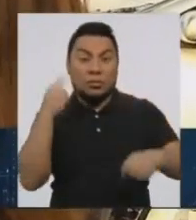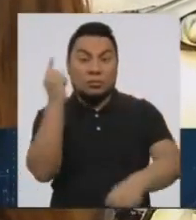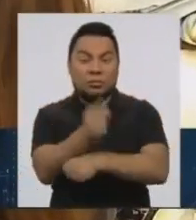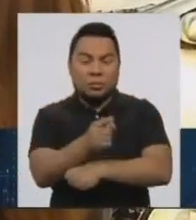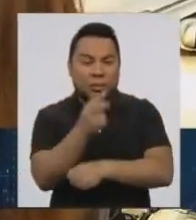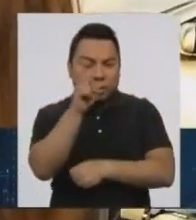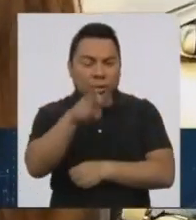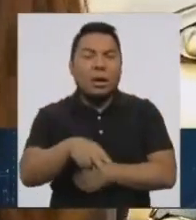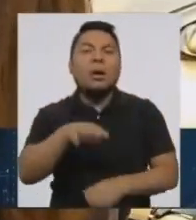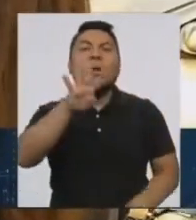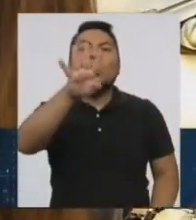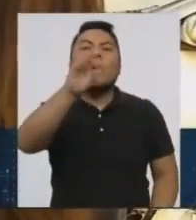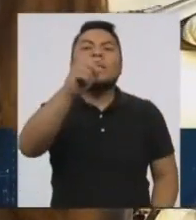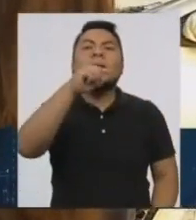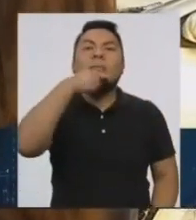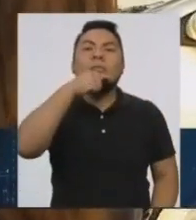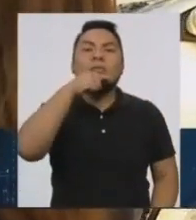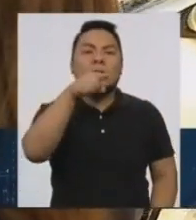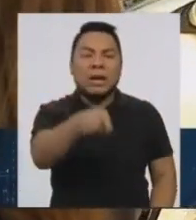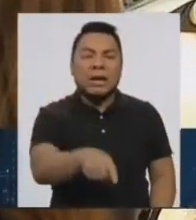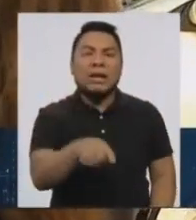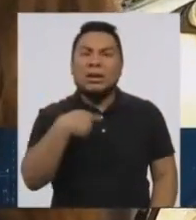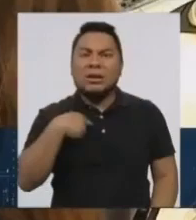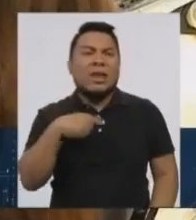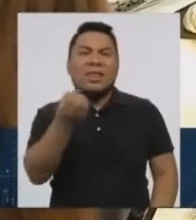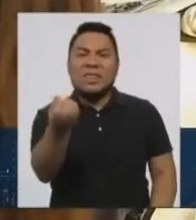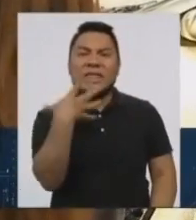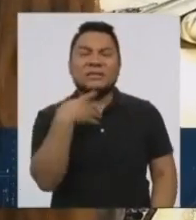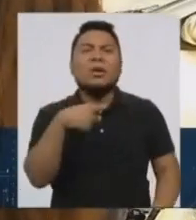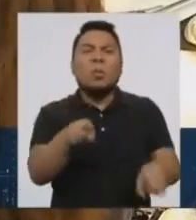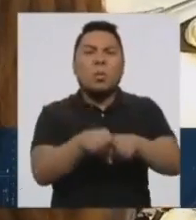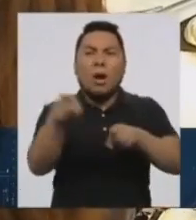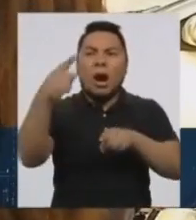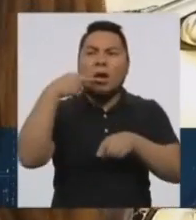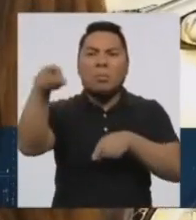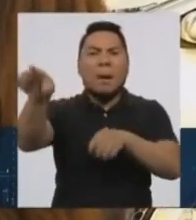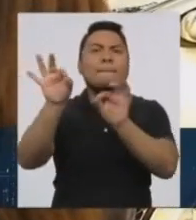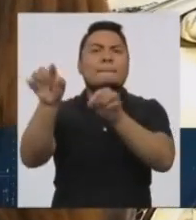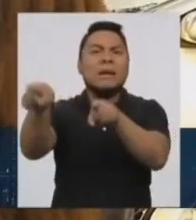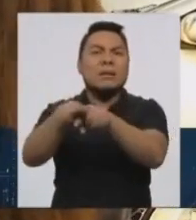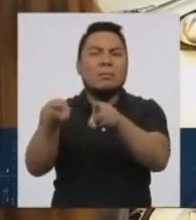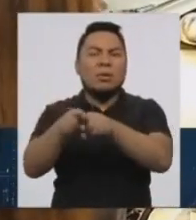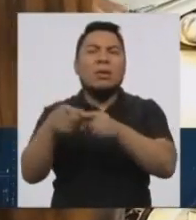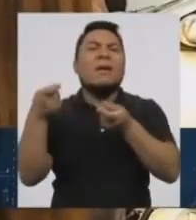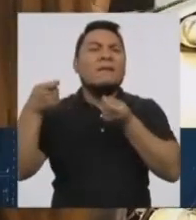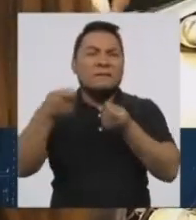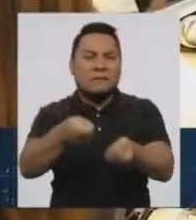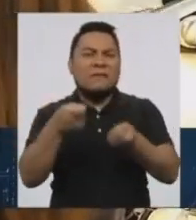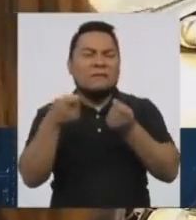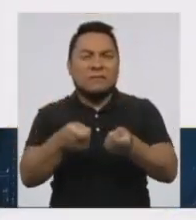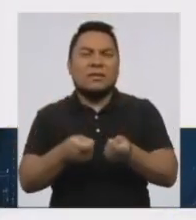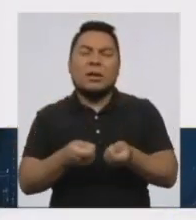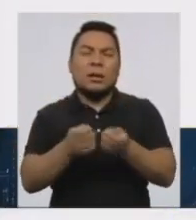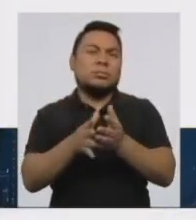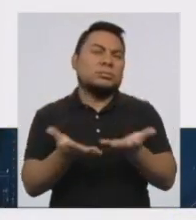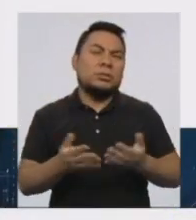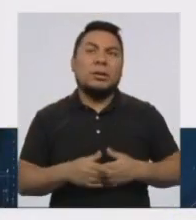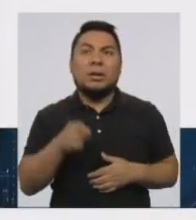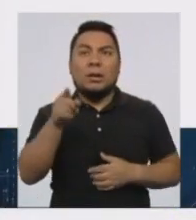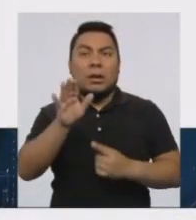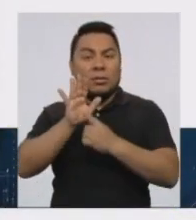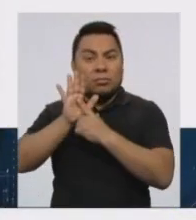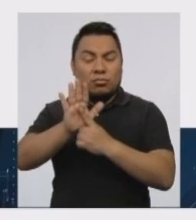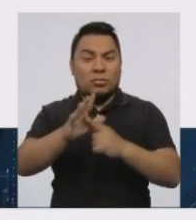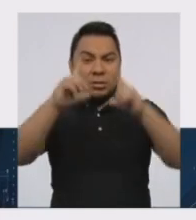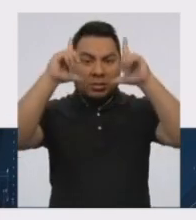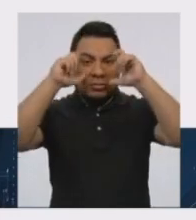de 40 mujeres, recopilando todos los posts de Facebook que han sufrido un acoso suave o un acoso fuerte. Aquí mostramos